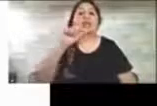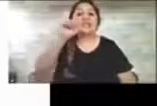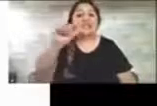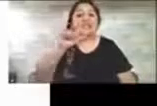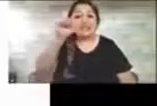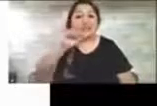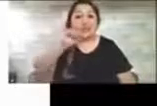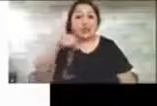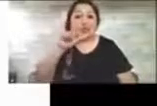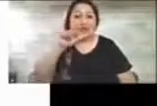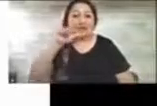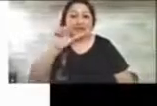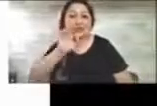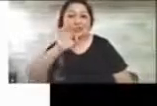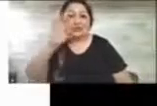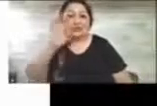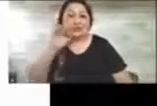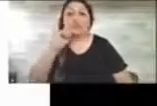decir,